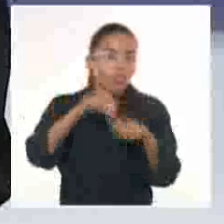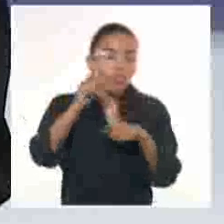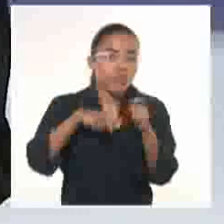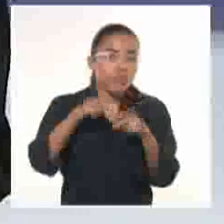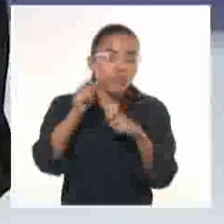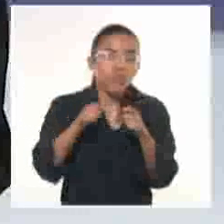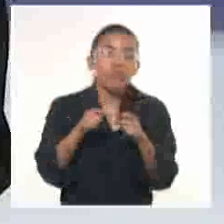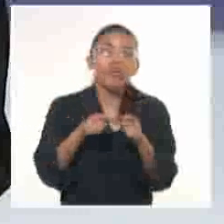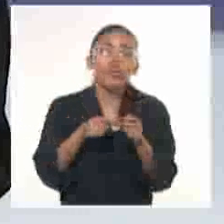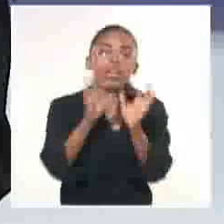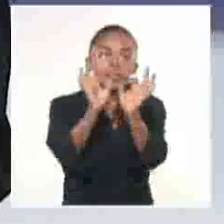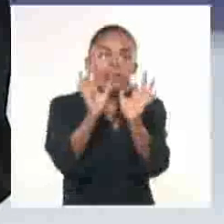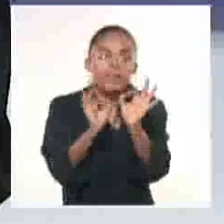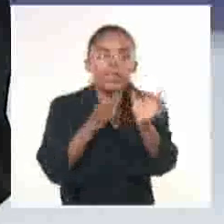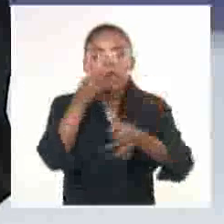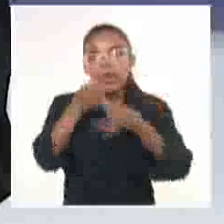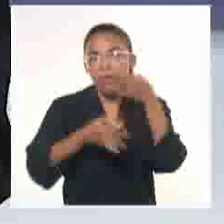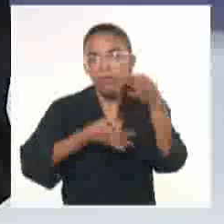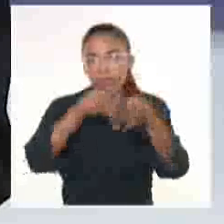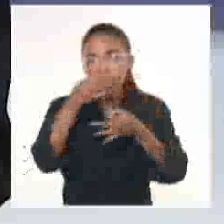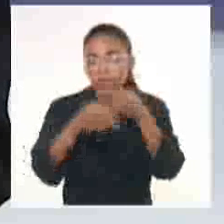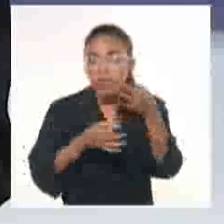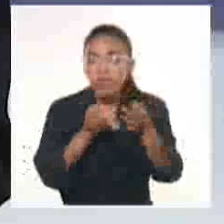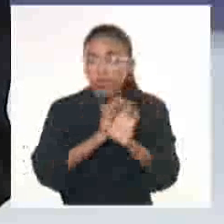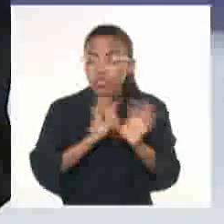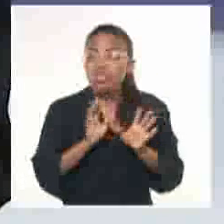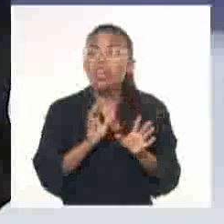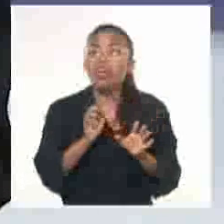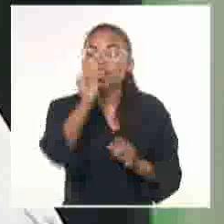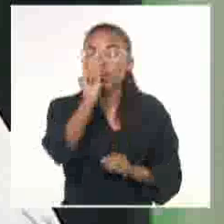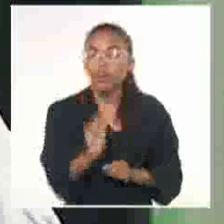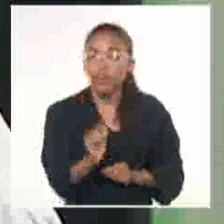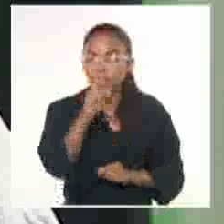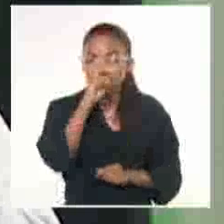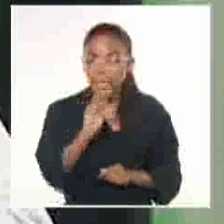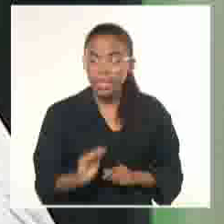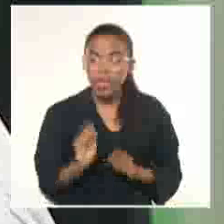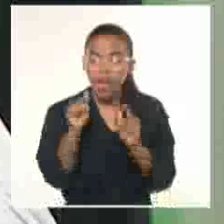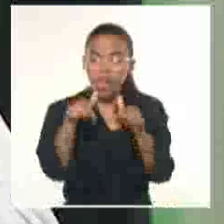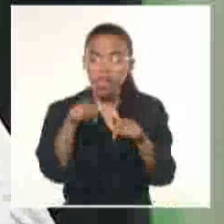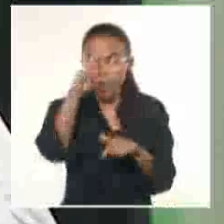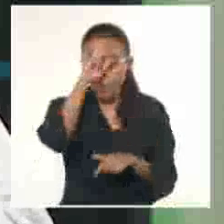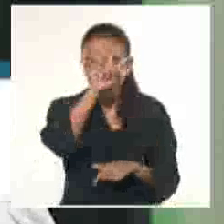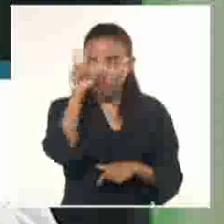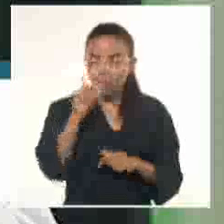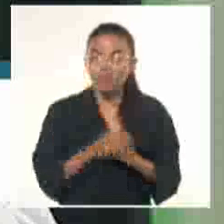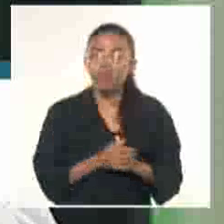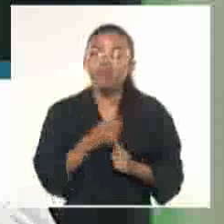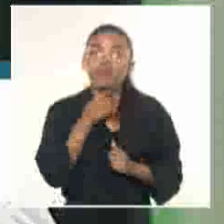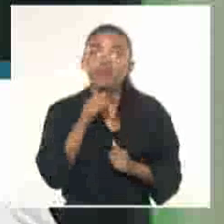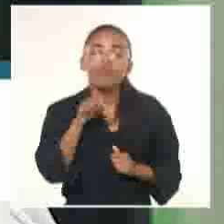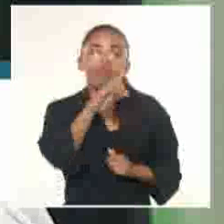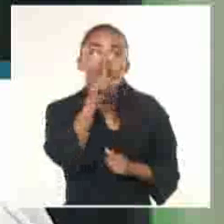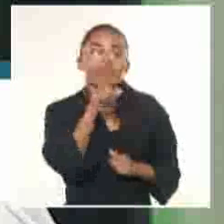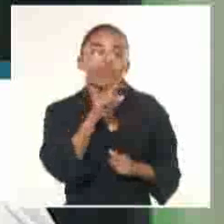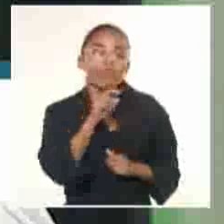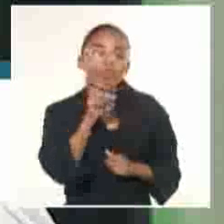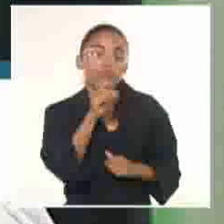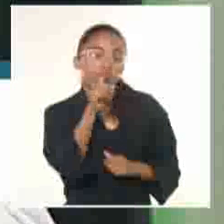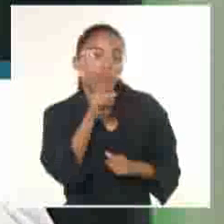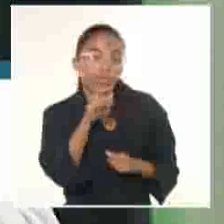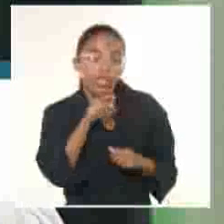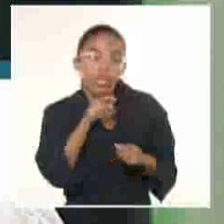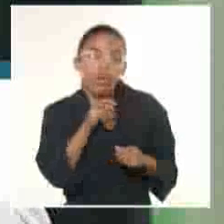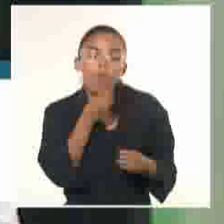que se siguió una vez estuvo el paciente en dicha institución hospitalaria. ¿Qué es lo que se hace en toda institución cuando llega un paciente